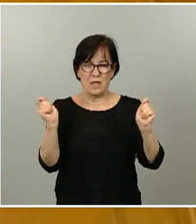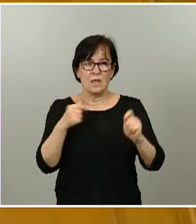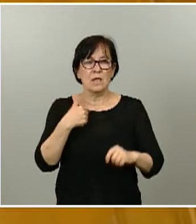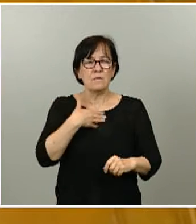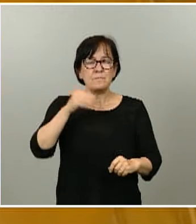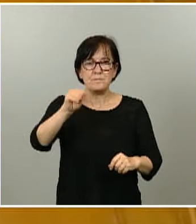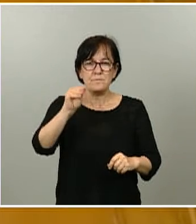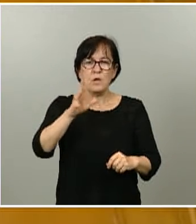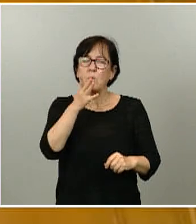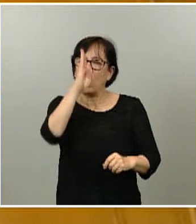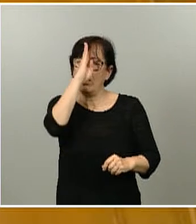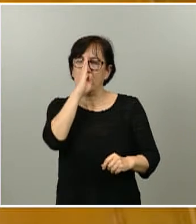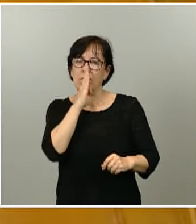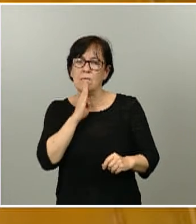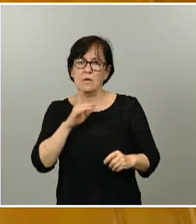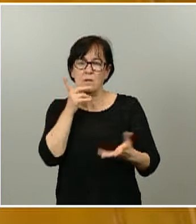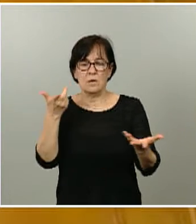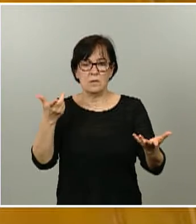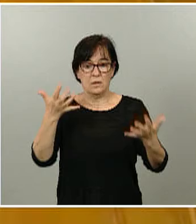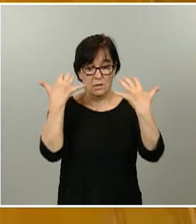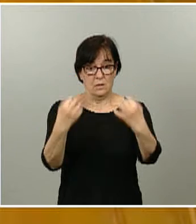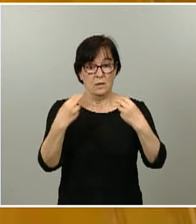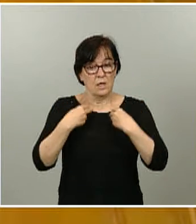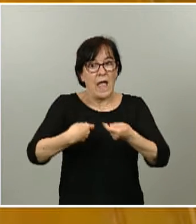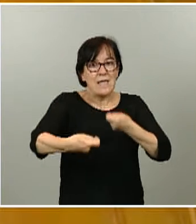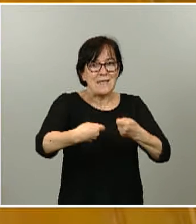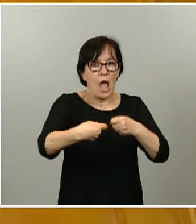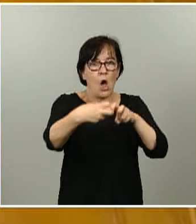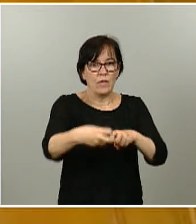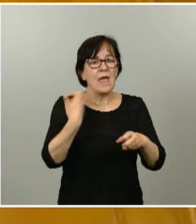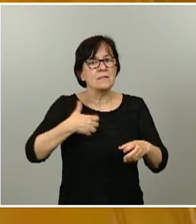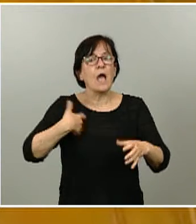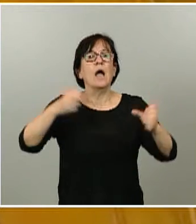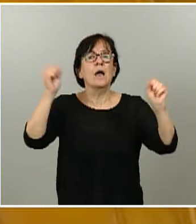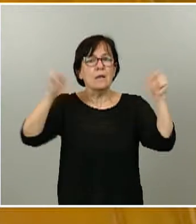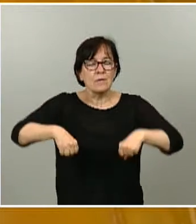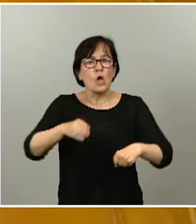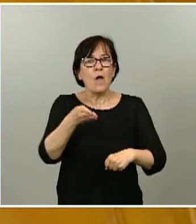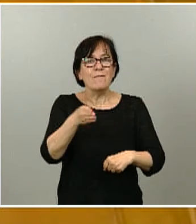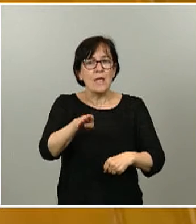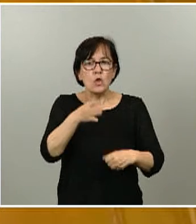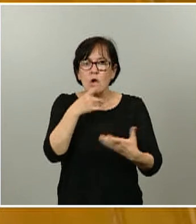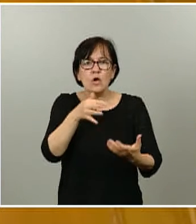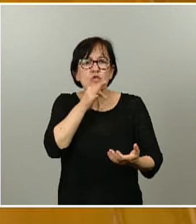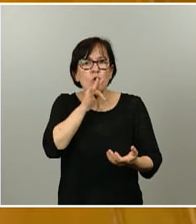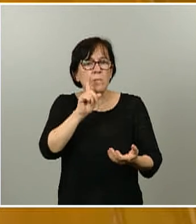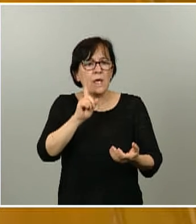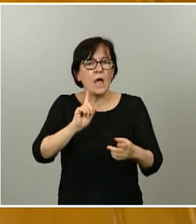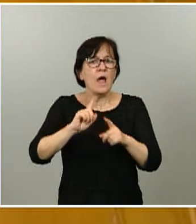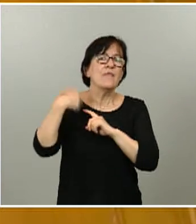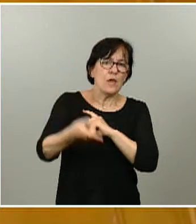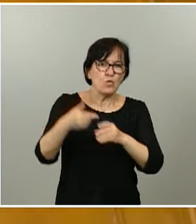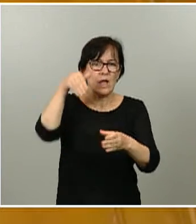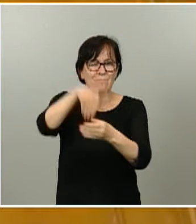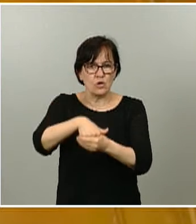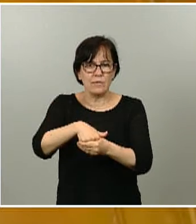ocultó deliberadamente a la Cámara que se estaba negociando y que se había alcanzado un pacto con Bildu que no se conocía hasta después de las votaciones. Quería